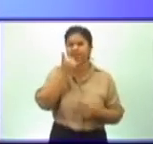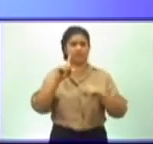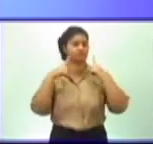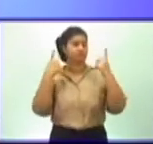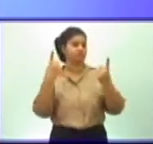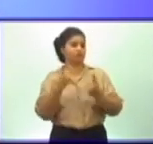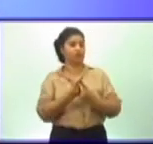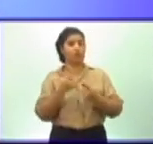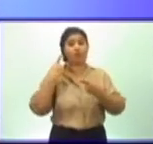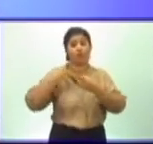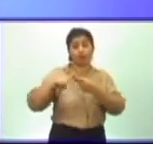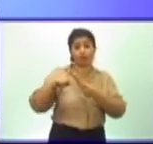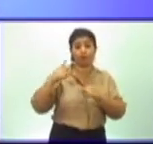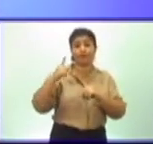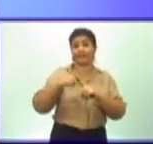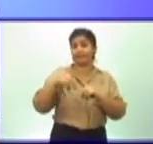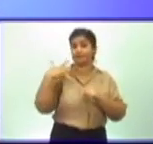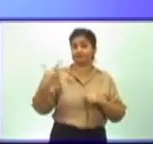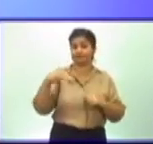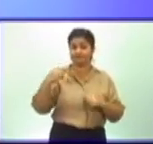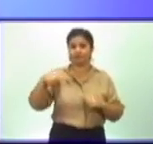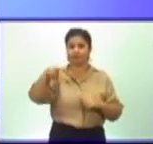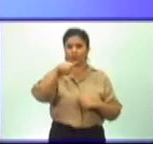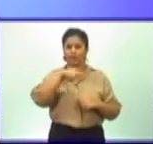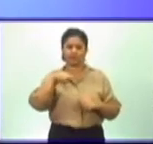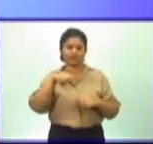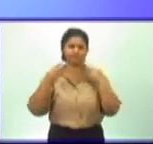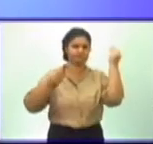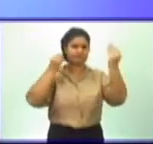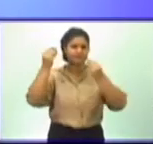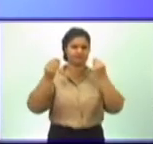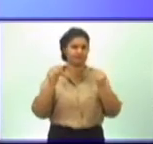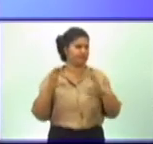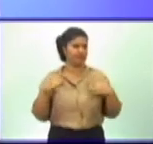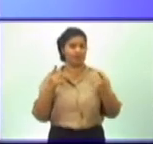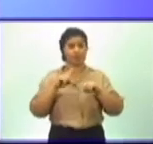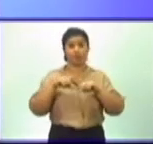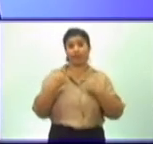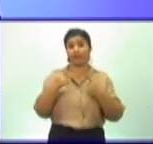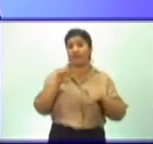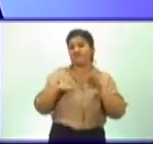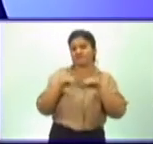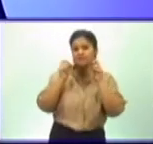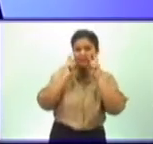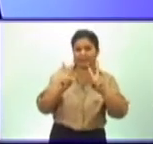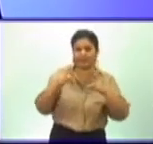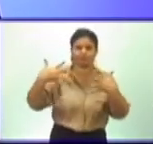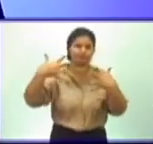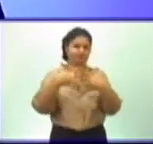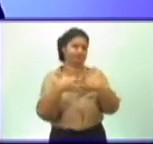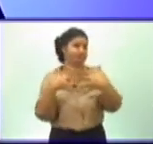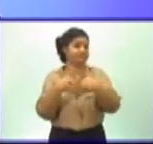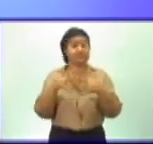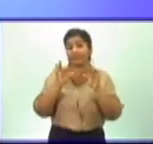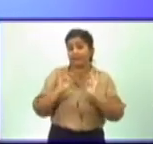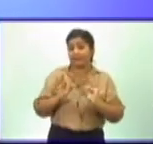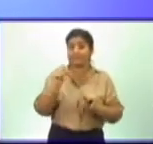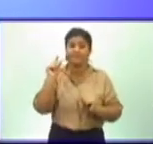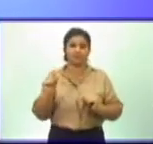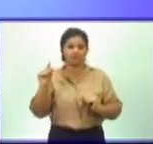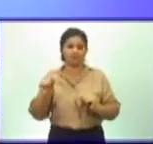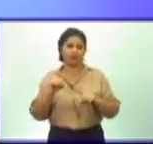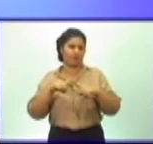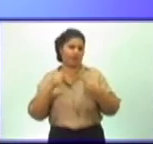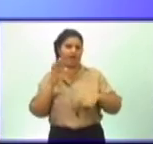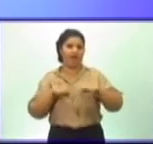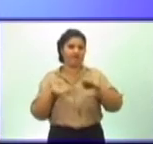qué o a comentar por qué las relaciones interpersonales a veces se ven matizadas por la sinceridad y por la